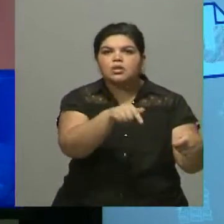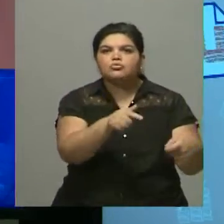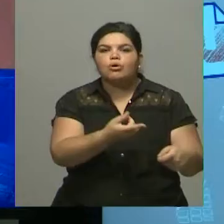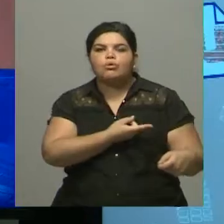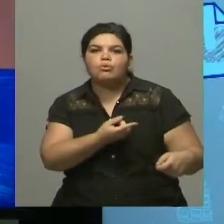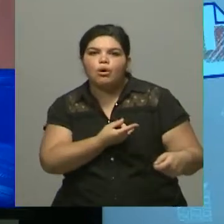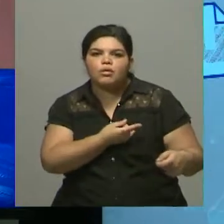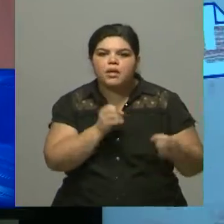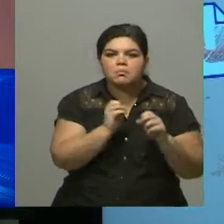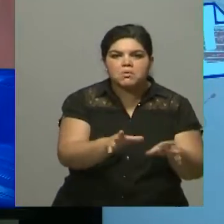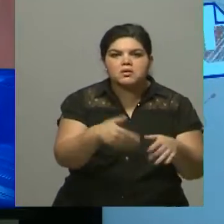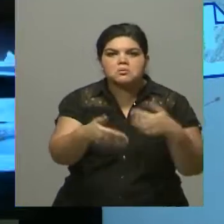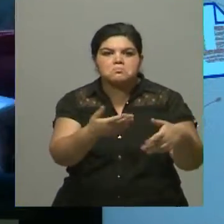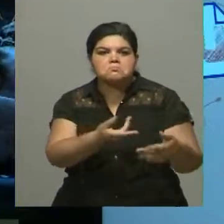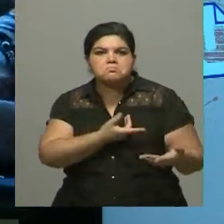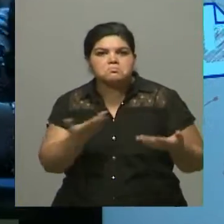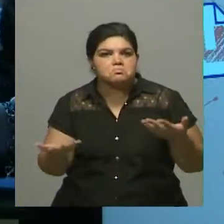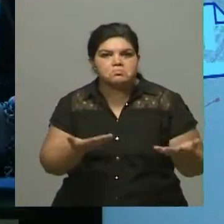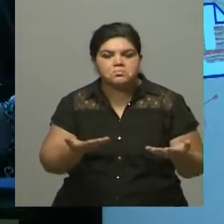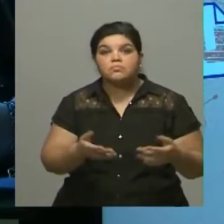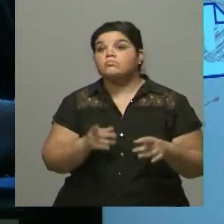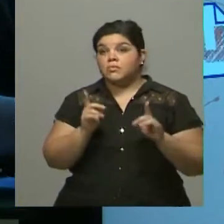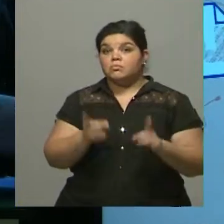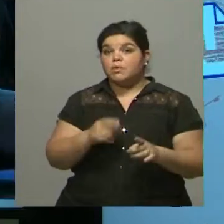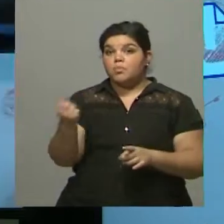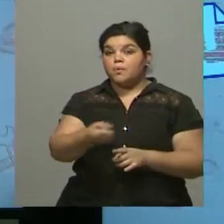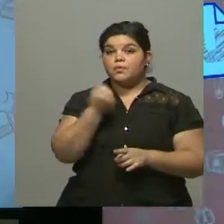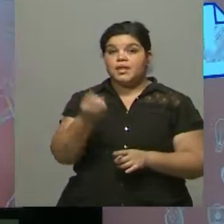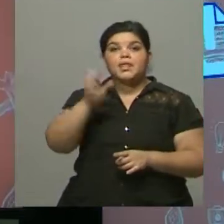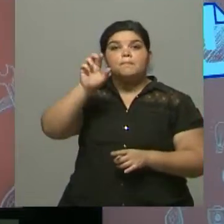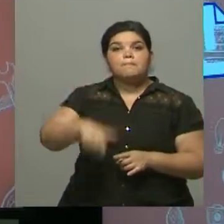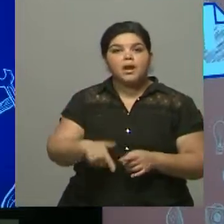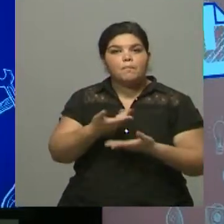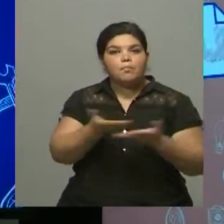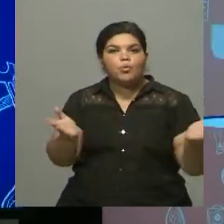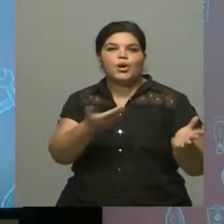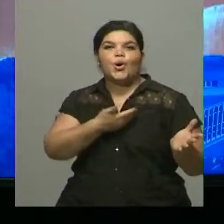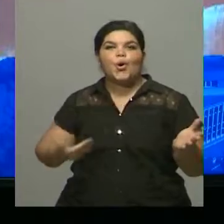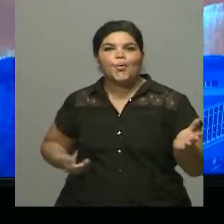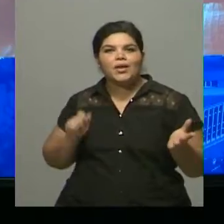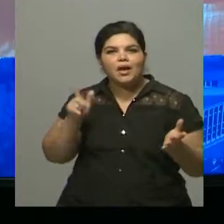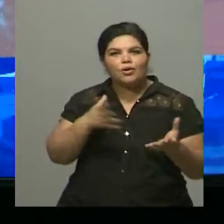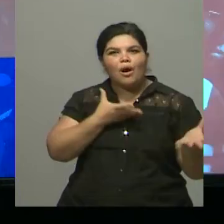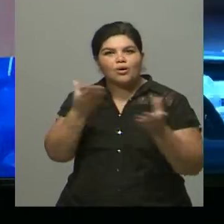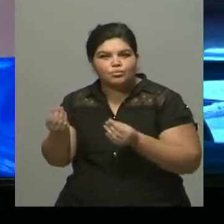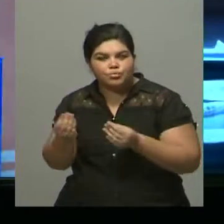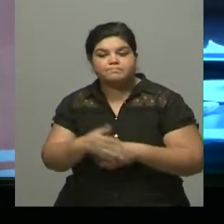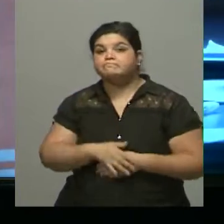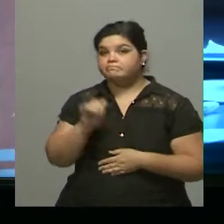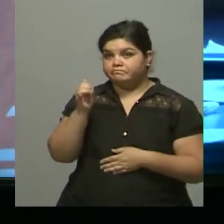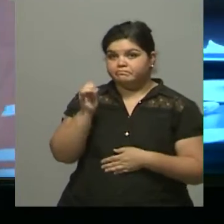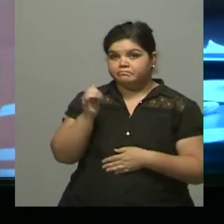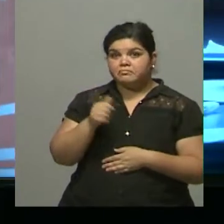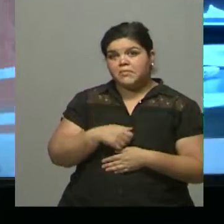haciendo de manera constante? Bueno, el aporte es muy importante para las políticas públicas, ¿no? Entre otras cosas. Entre otras cosas, uno cuando